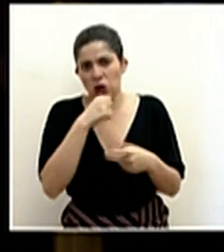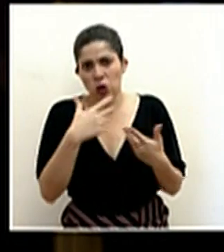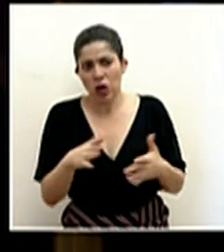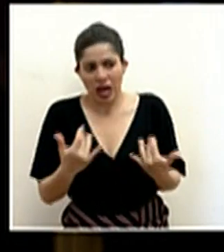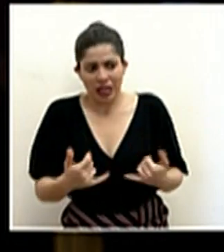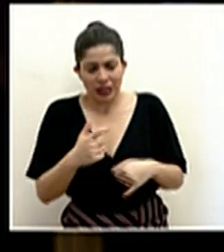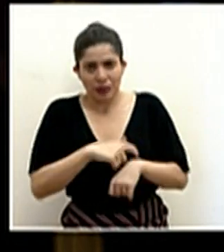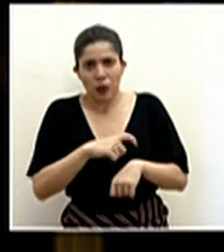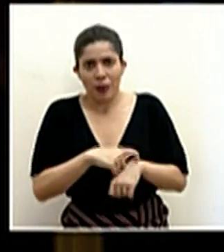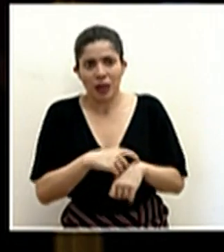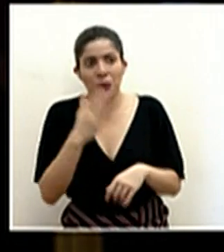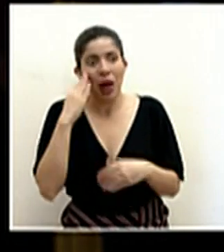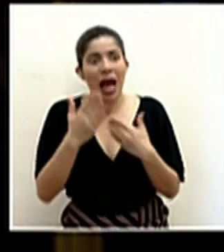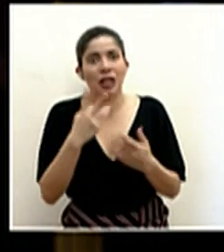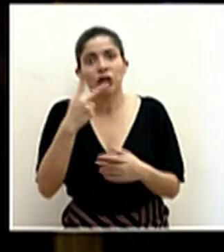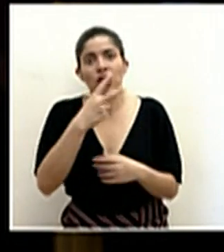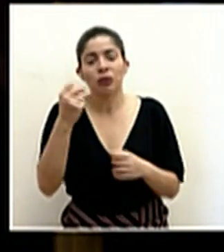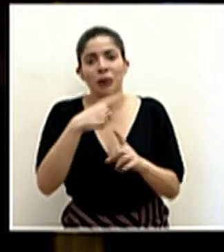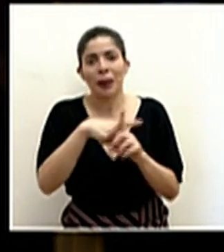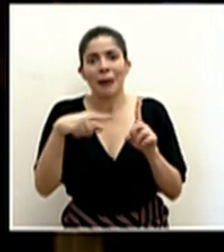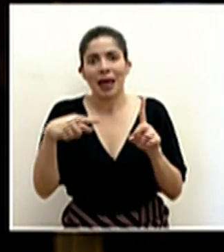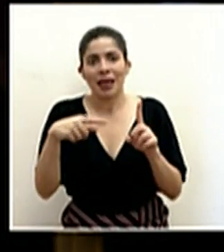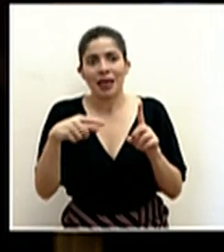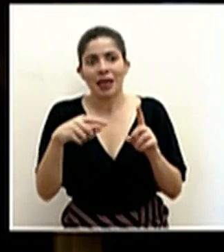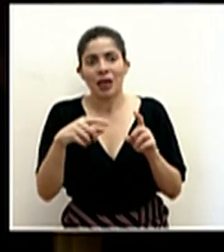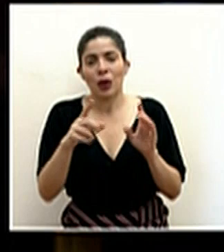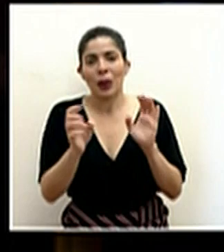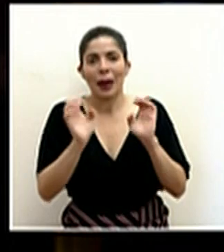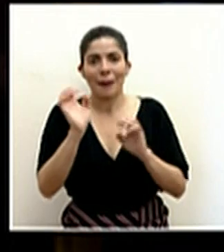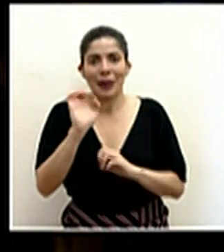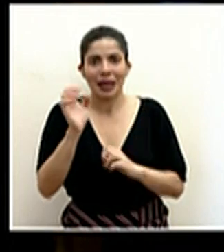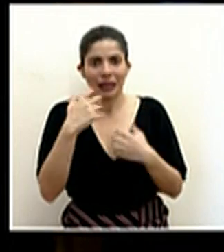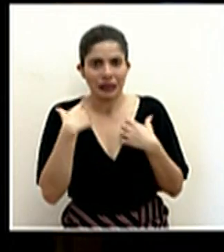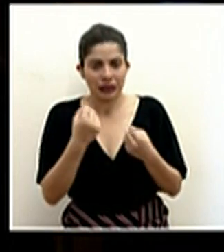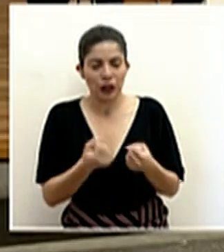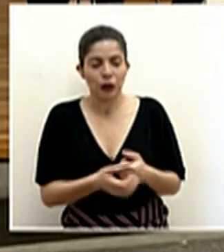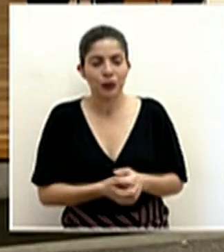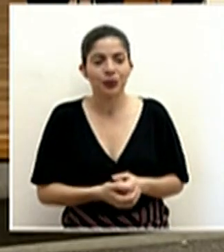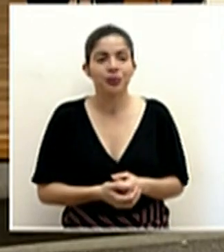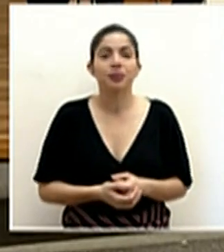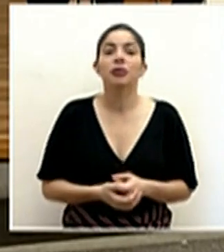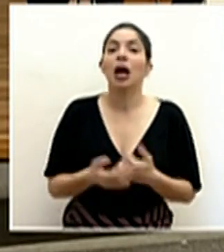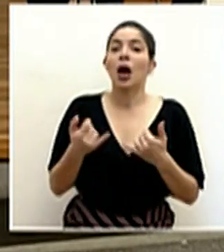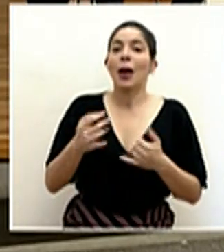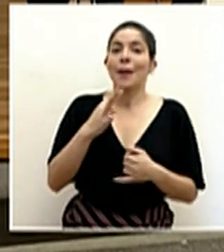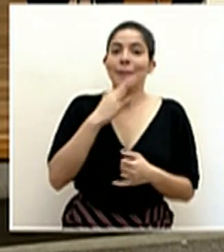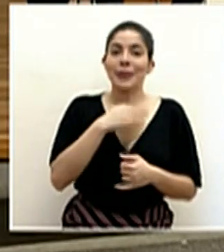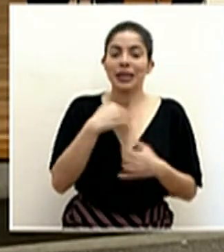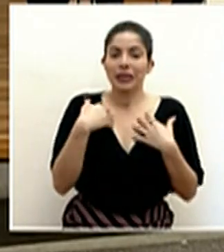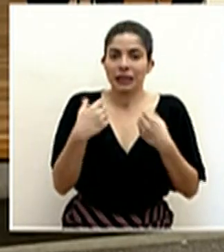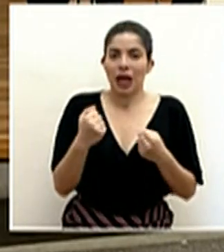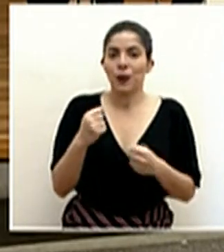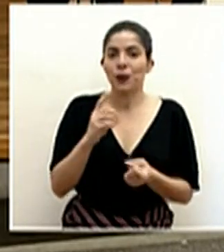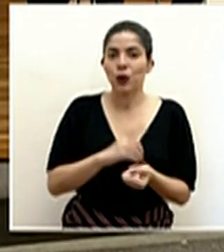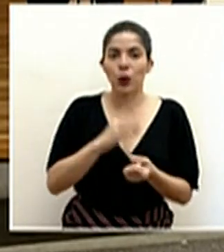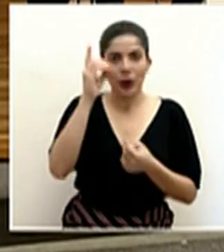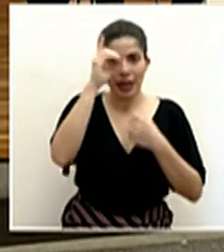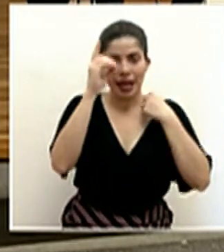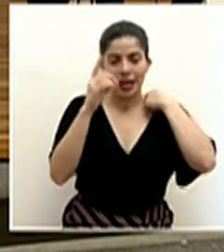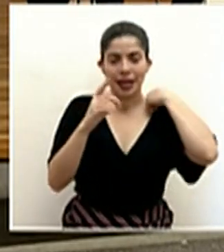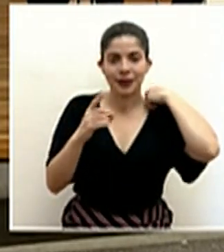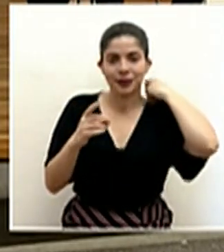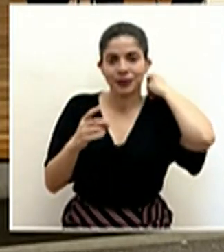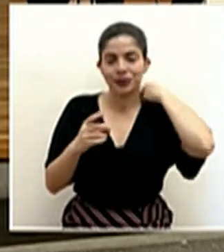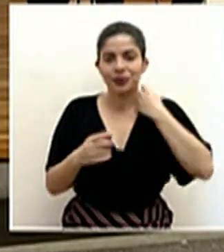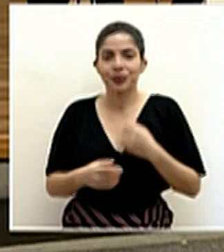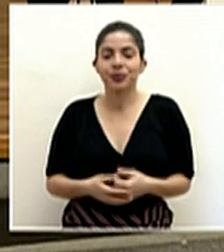alturas tras casi dos meses y medio de alerta sanitaria, ministro? Escuchamos al ministro de Salud, el doctor Daniel Salas, responder